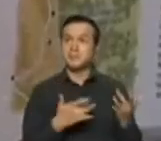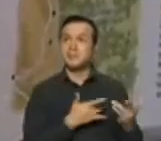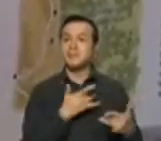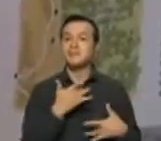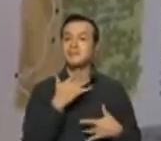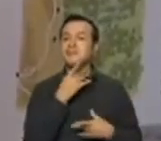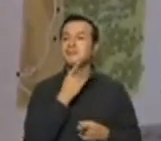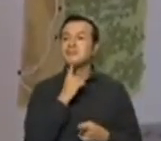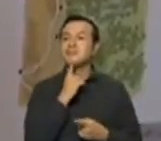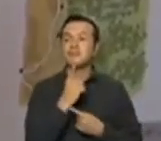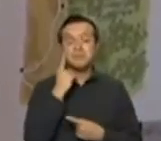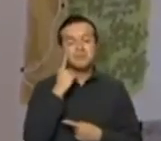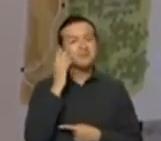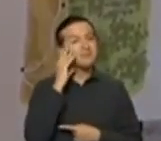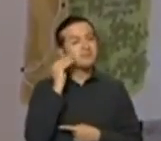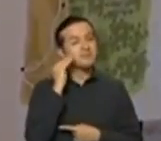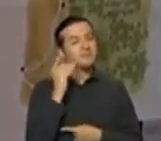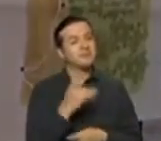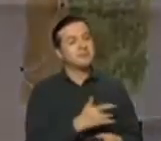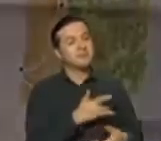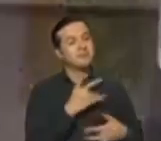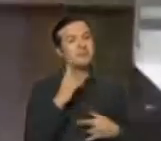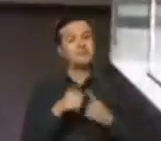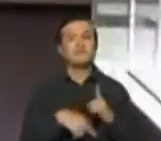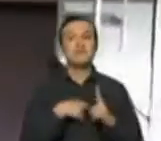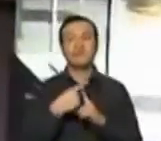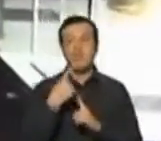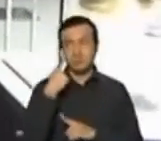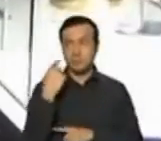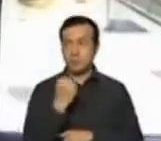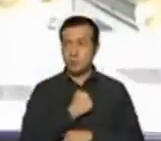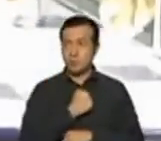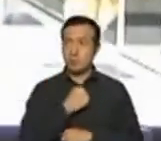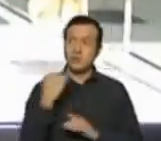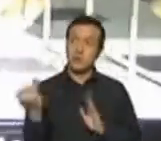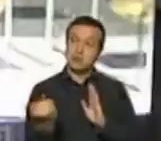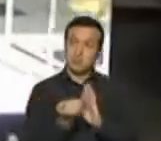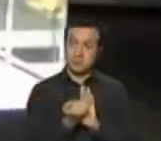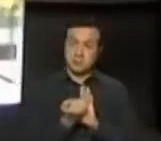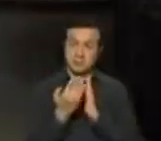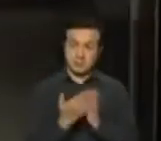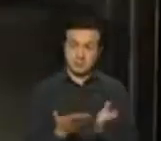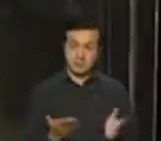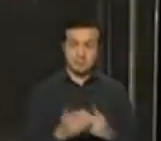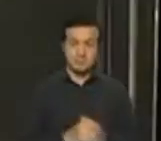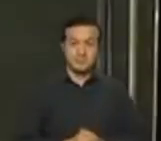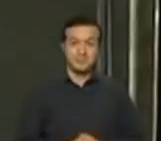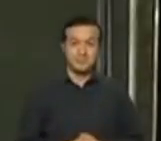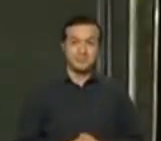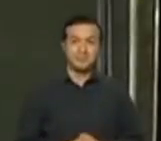cautivar por cada historia de heroísmo, pero también de identidad. María Elena Vaca, Medios Públicos.